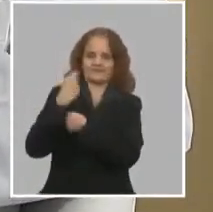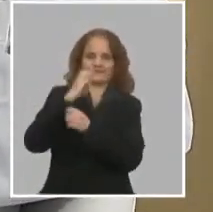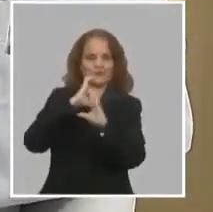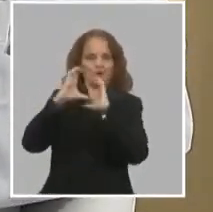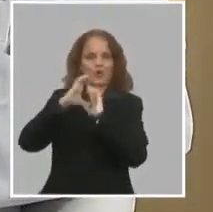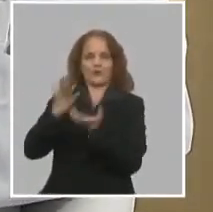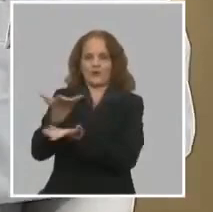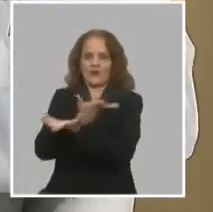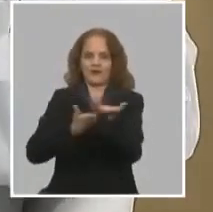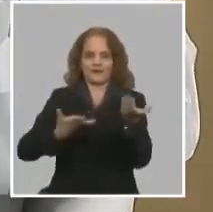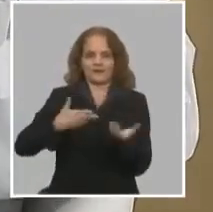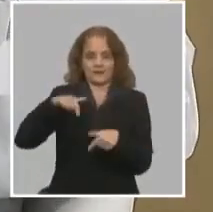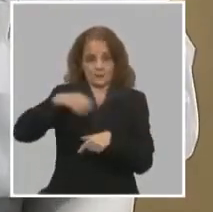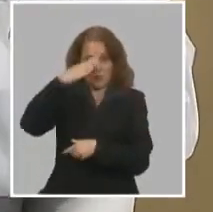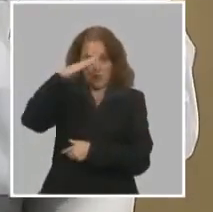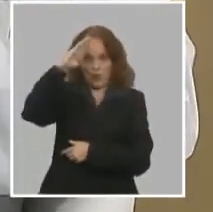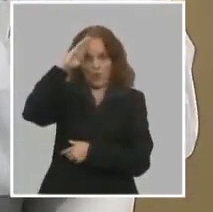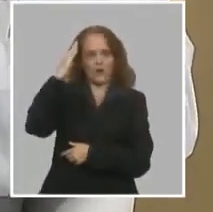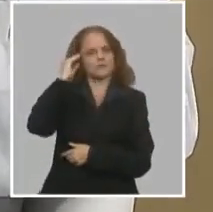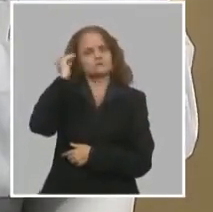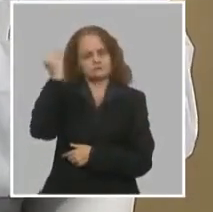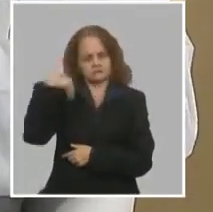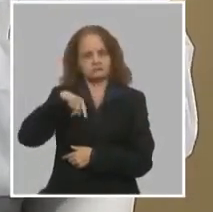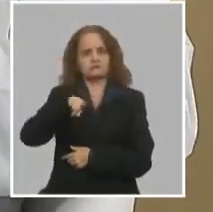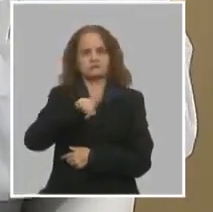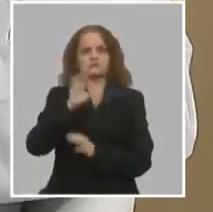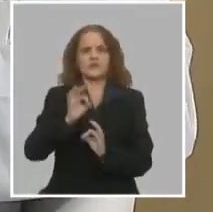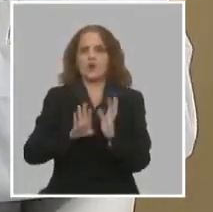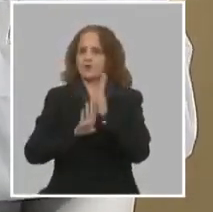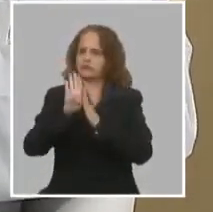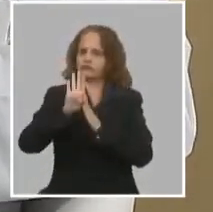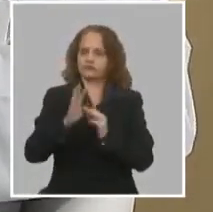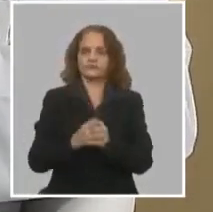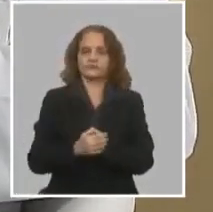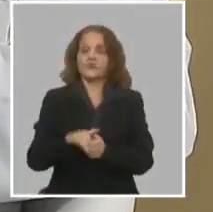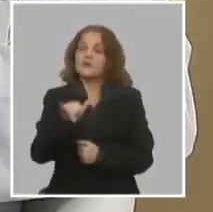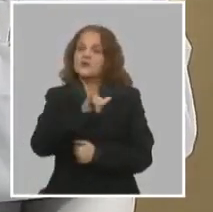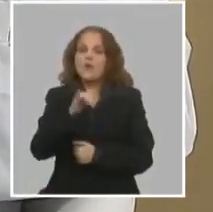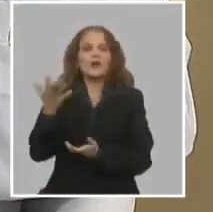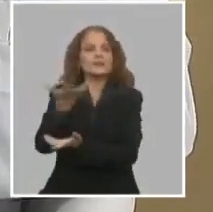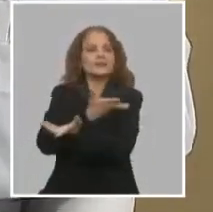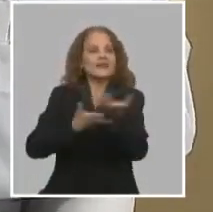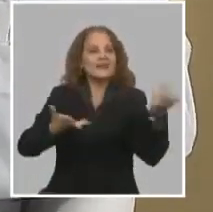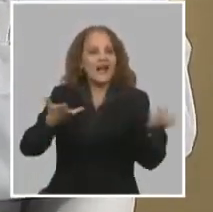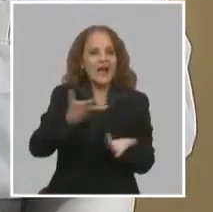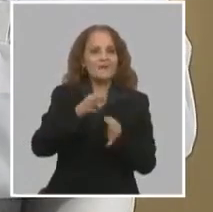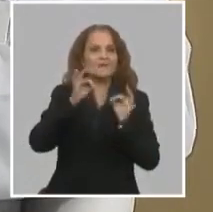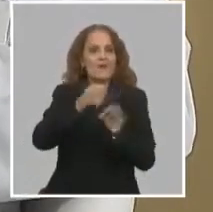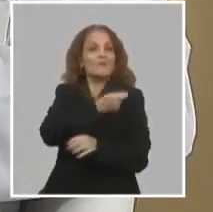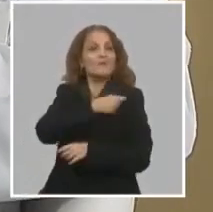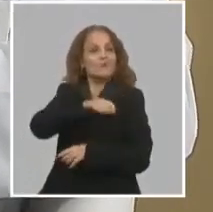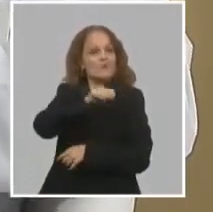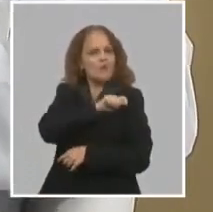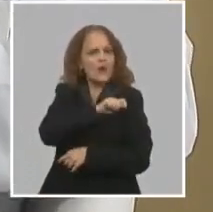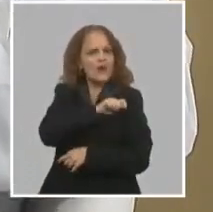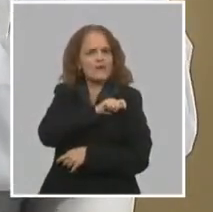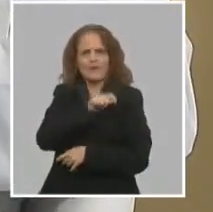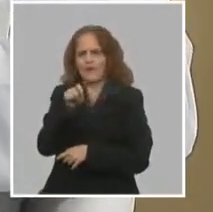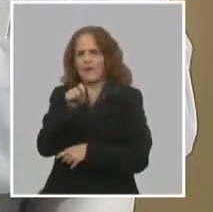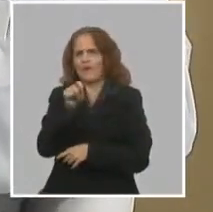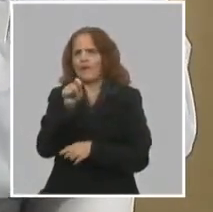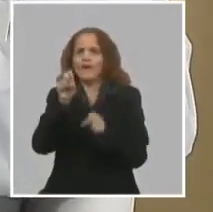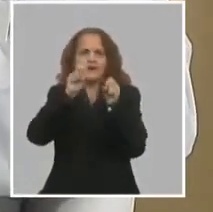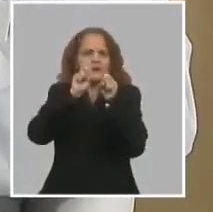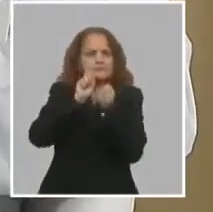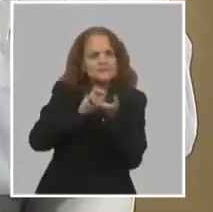todo el intercambio ha sido con el pueblo, con las personas que nos agradecen y que nos escriben todos los días diciendo que nos extrañan,